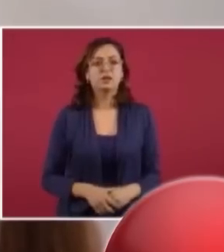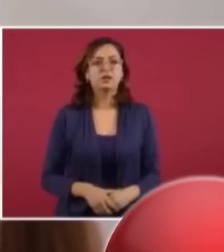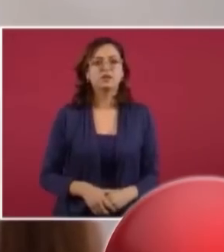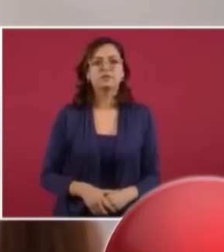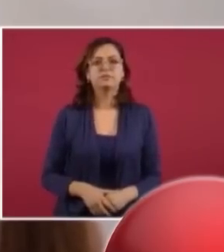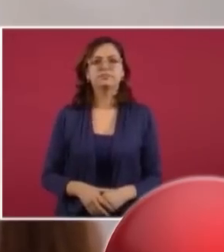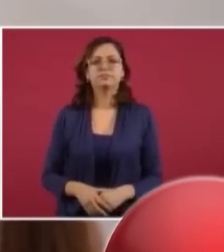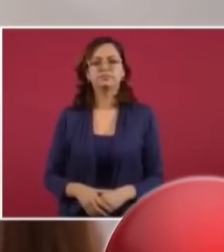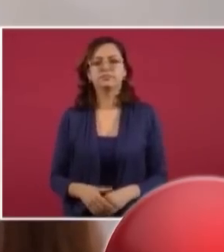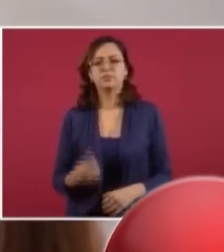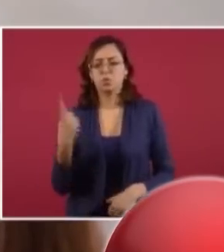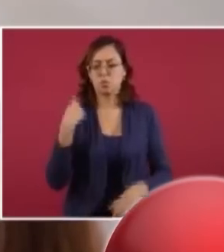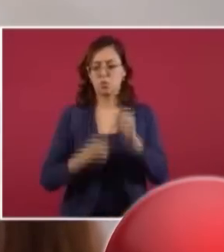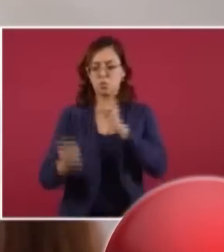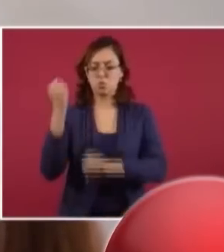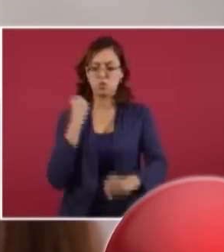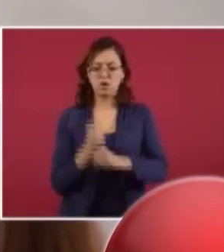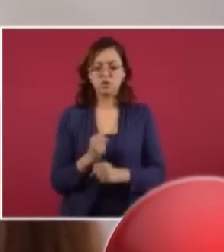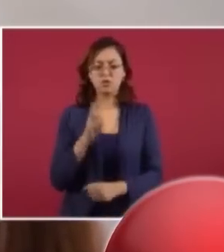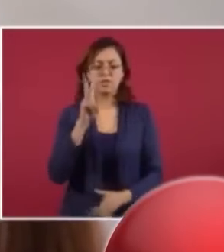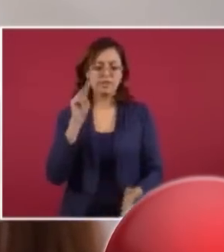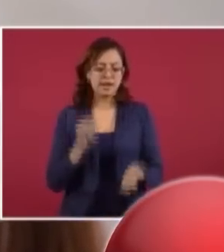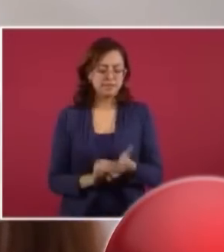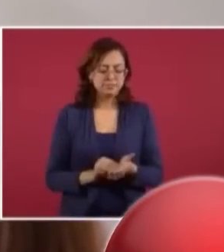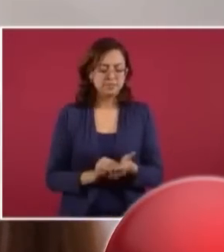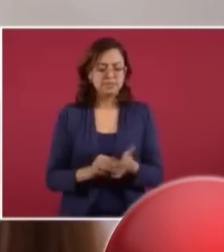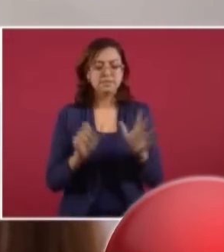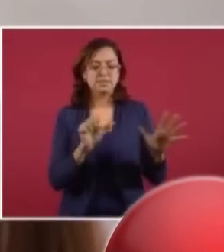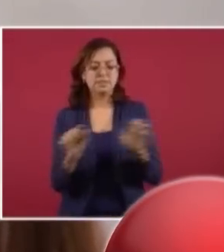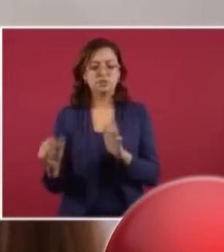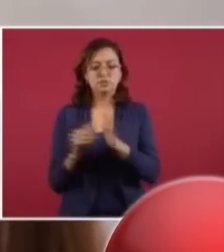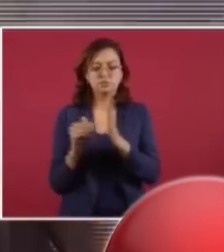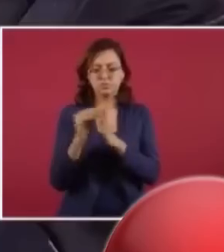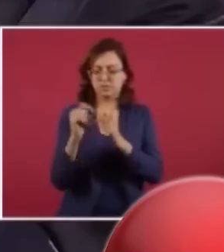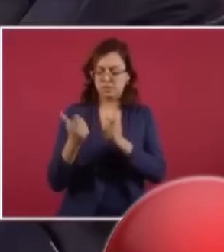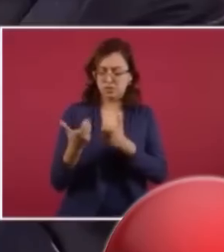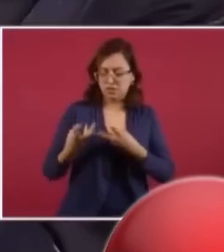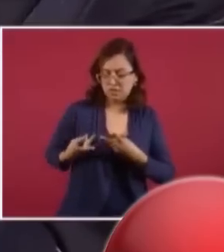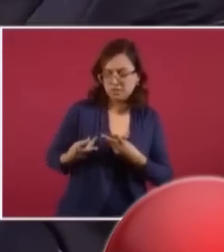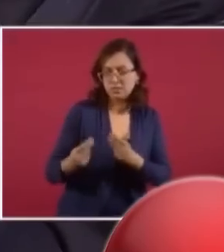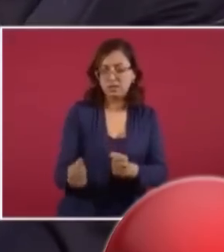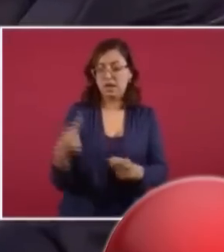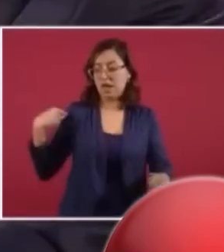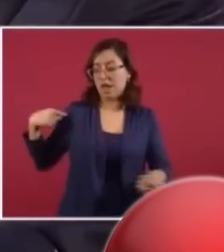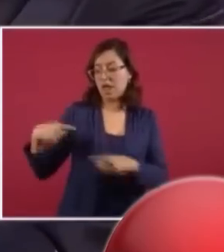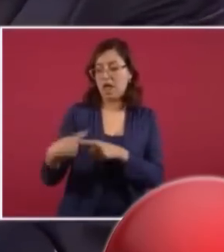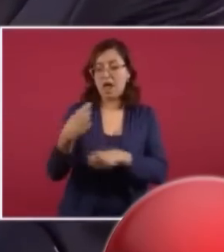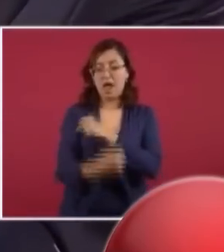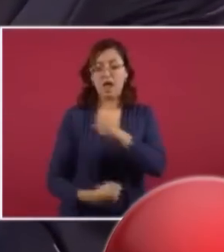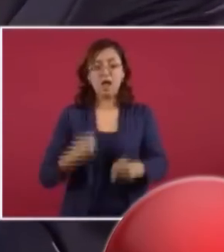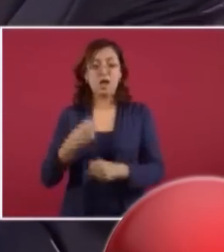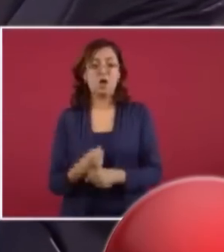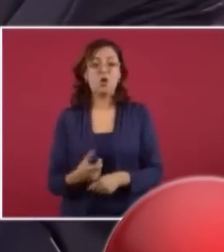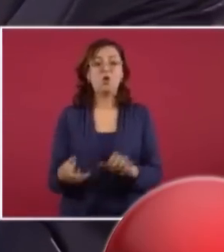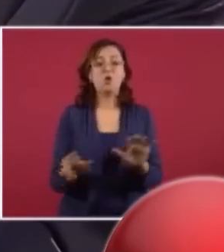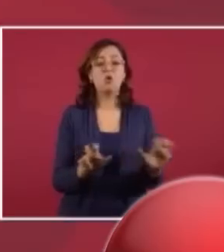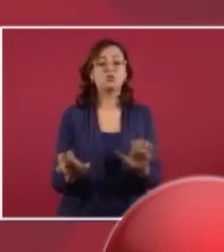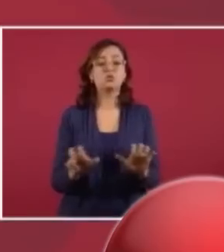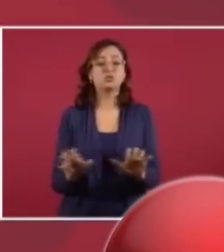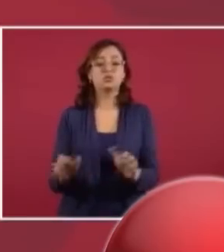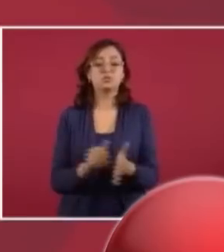se ejercieron el año pasado 3,600 millones y este año vamos a ejercer